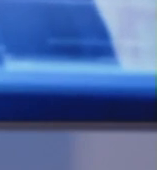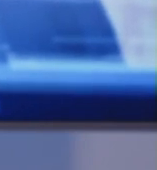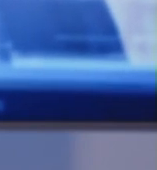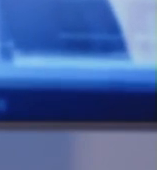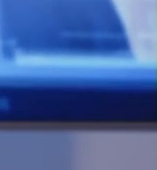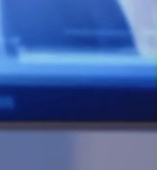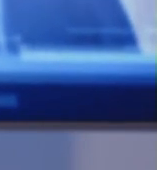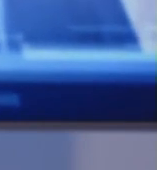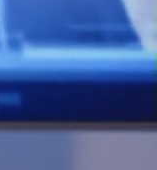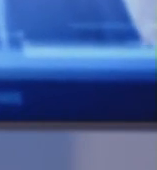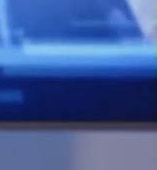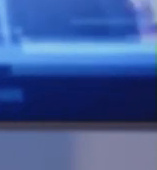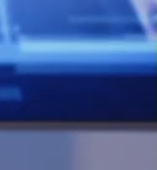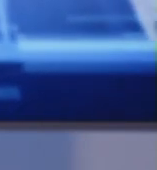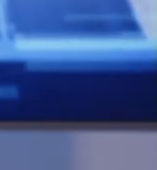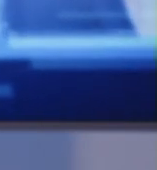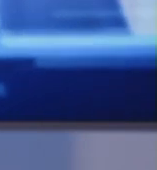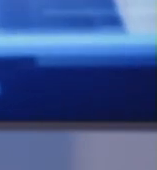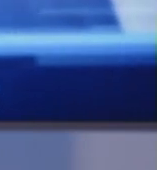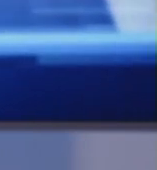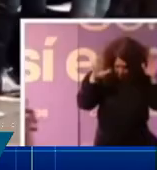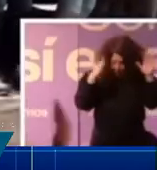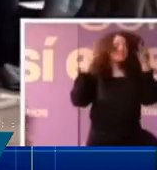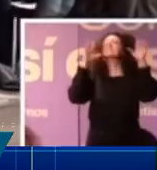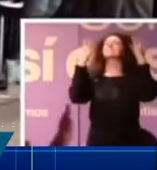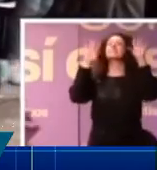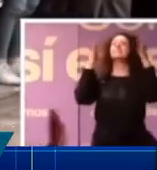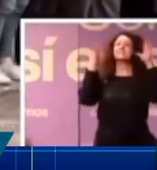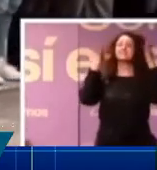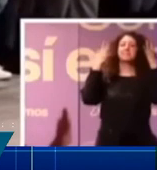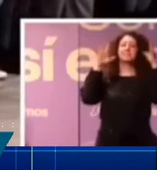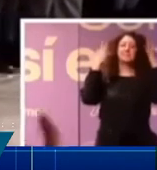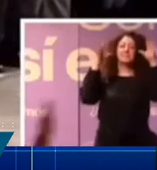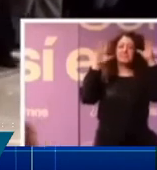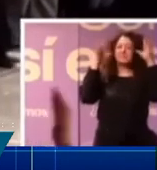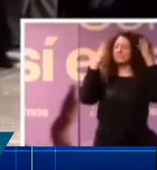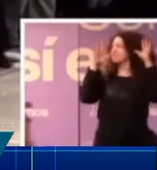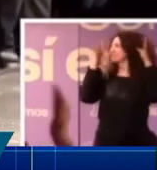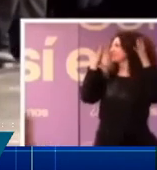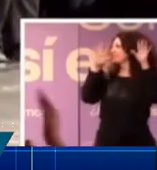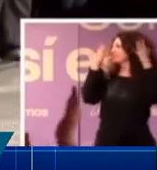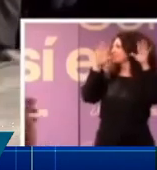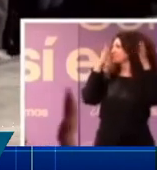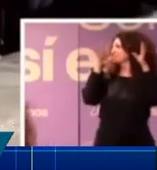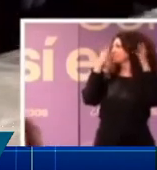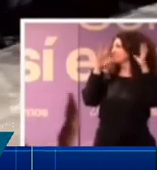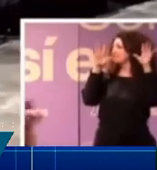Absolutamente. La verdad es que en este Gobierno o en esta coalición se están dando fenómenos verdaderamente